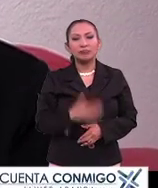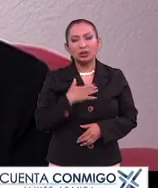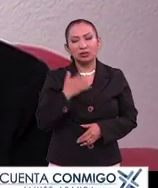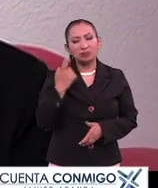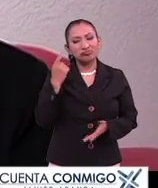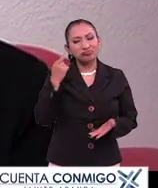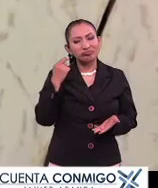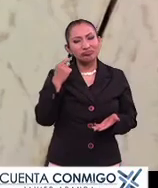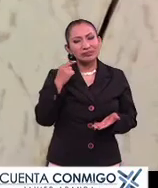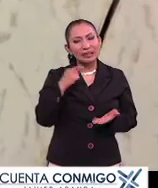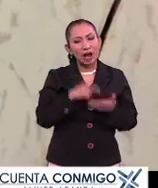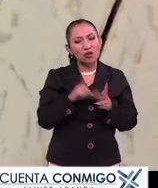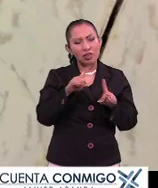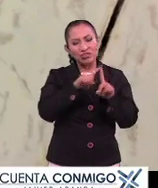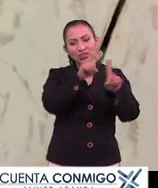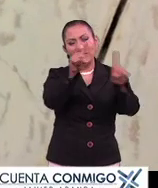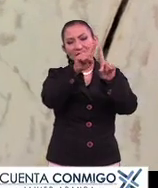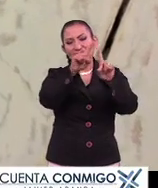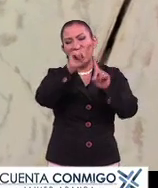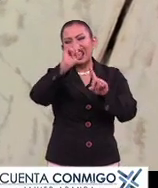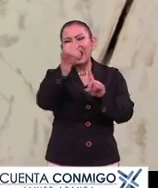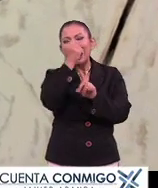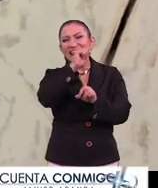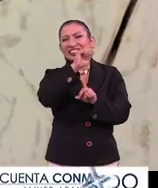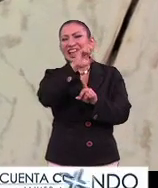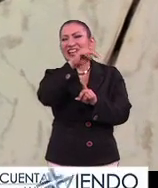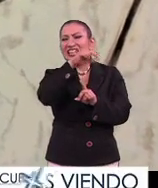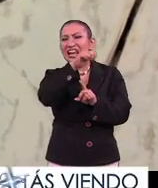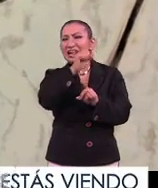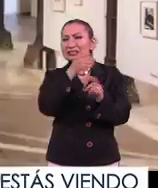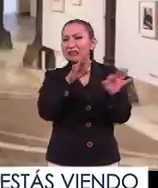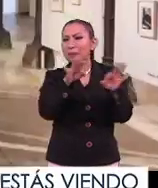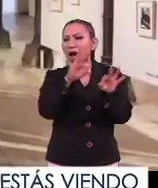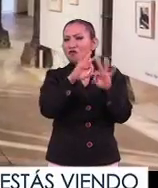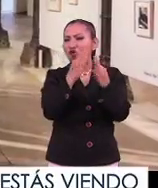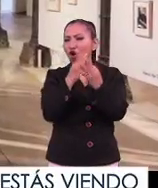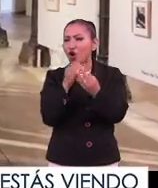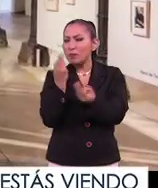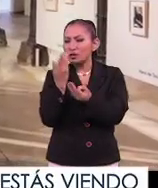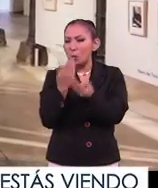creo que las diferentes técnicas que el maestro trabaja, ¿no?